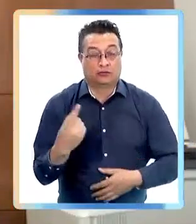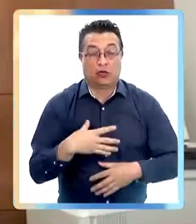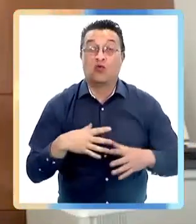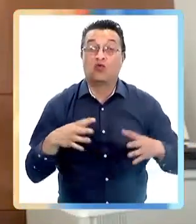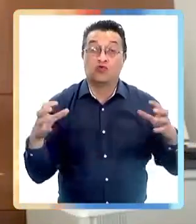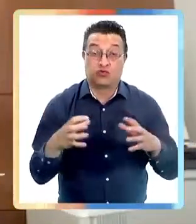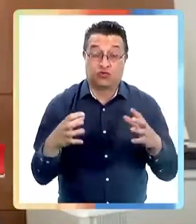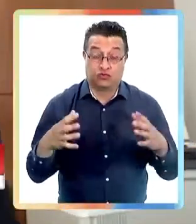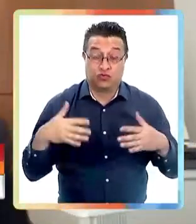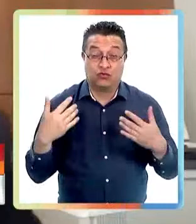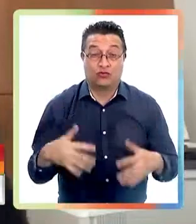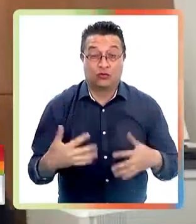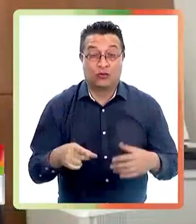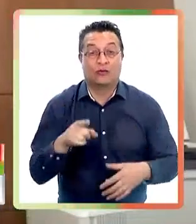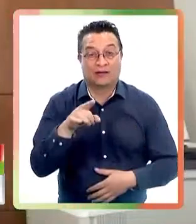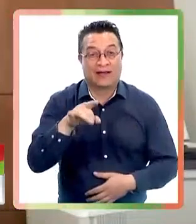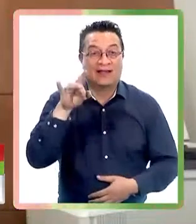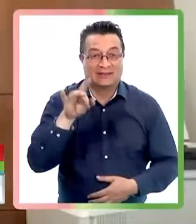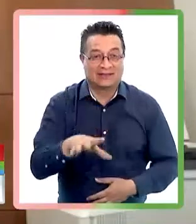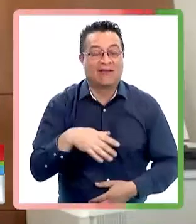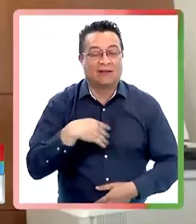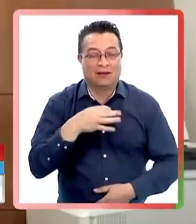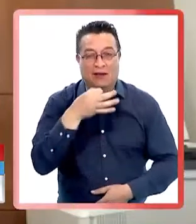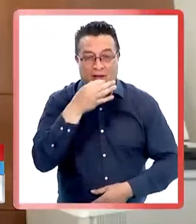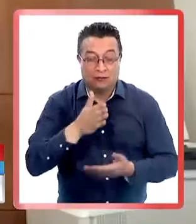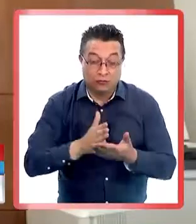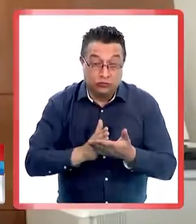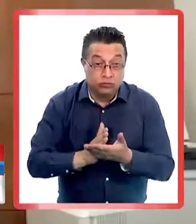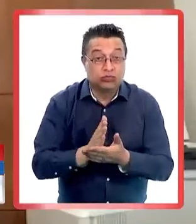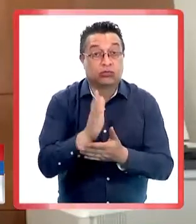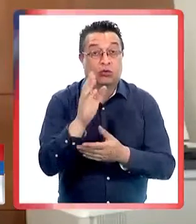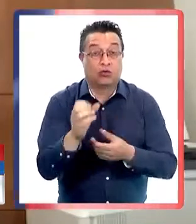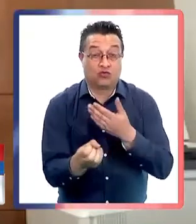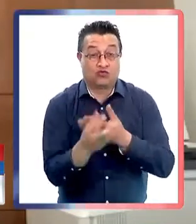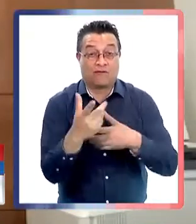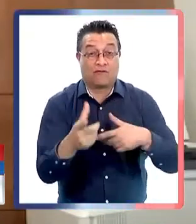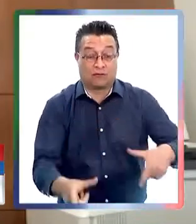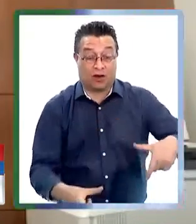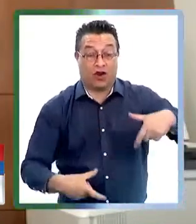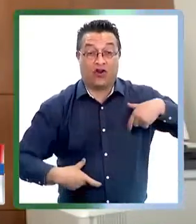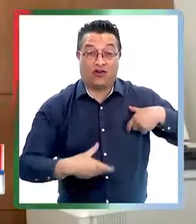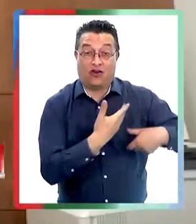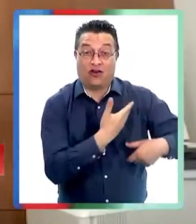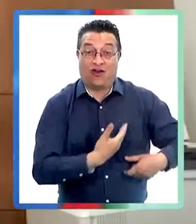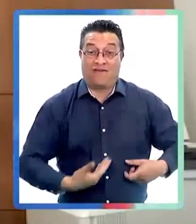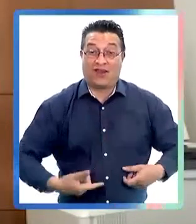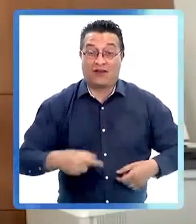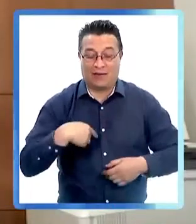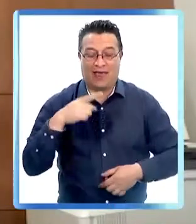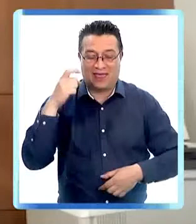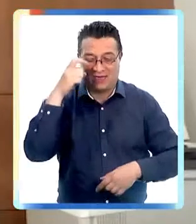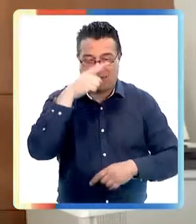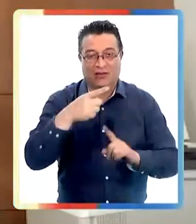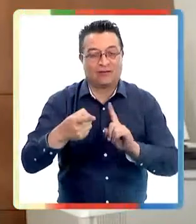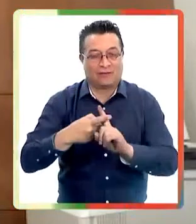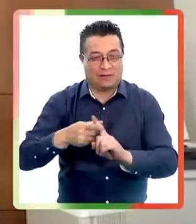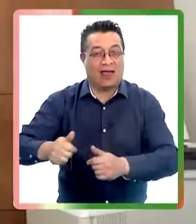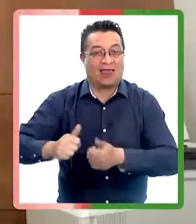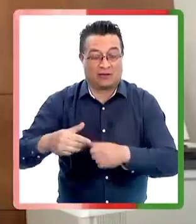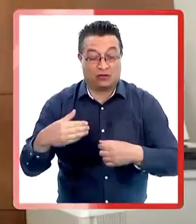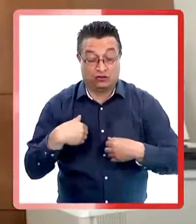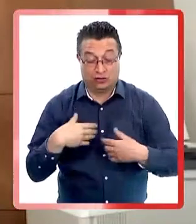Bastante intenso. Como usted sabe, la instalación siempre de un nuevo gobierno trae desafíos importantes y en la